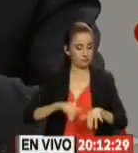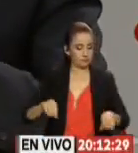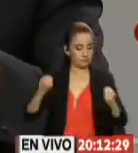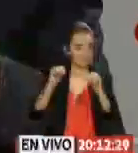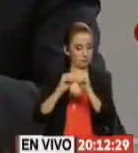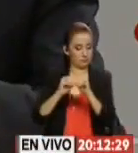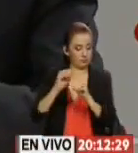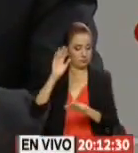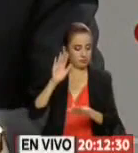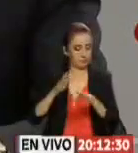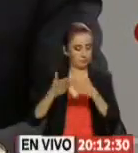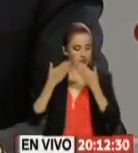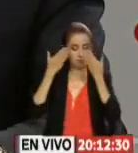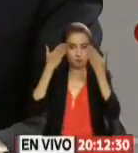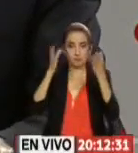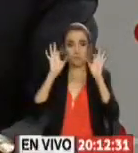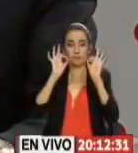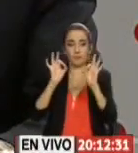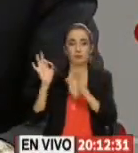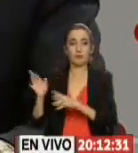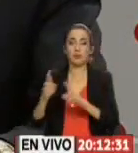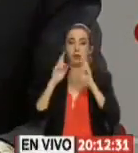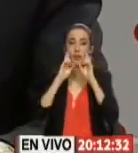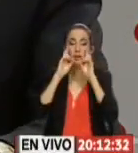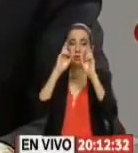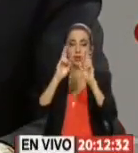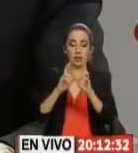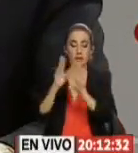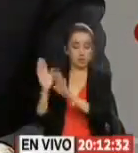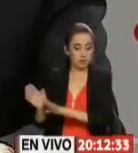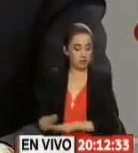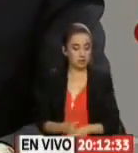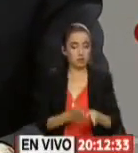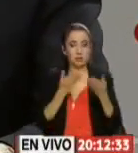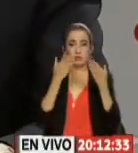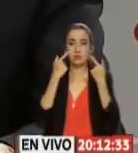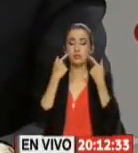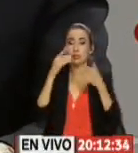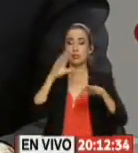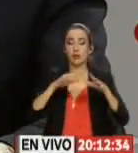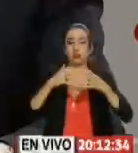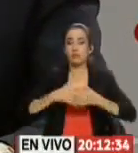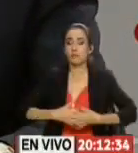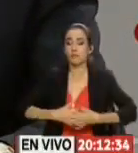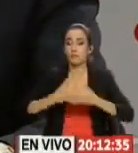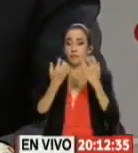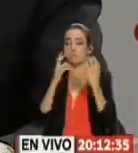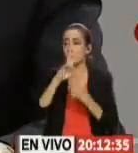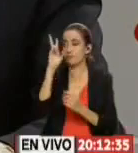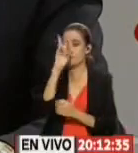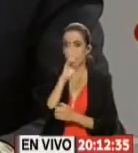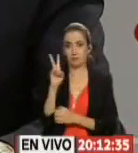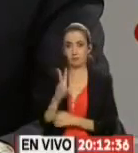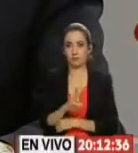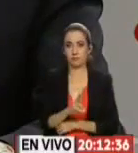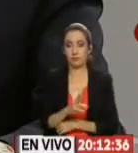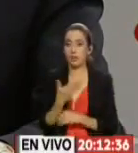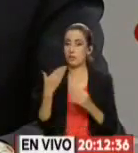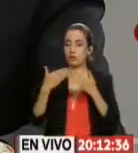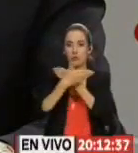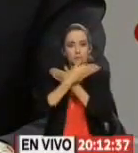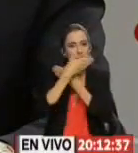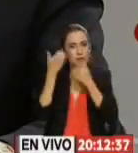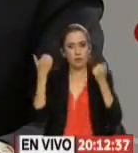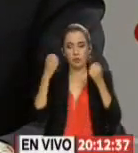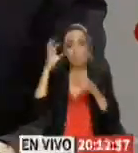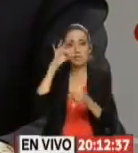ha reconocido, en cierta forma, que el detonante para la grave crisis que tiene Venezuela fue un fraude electoral que